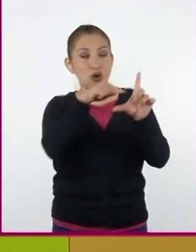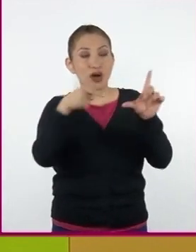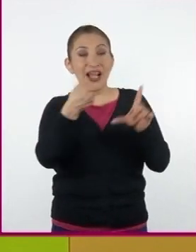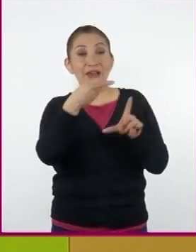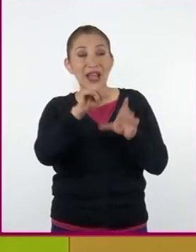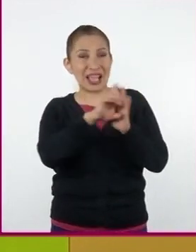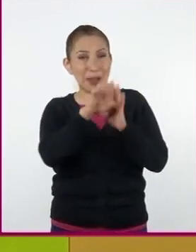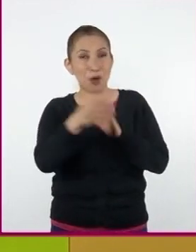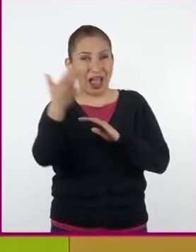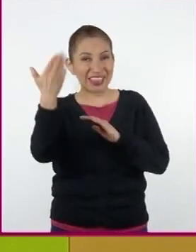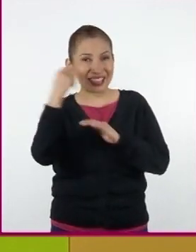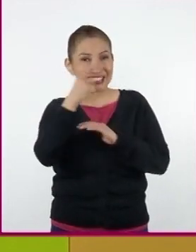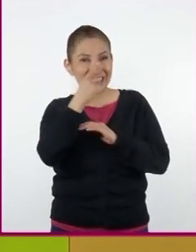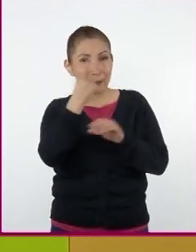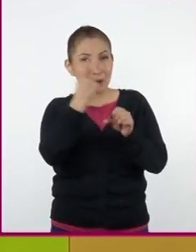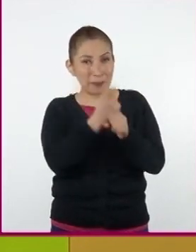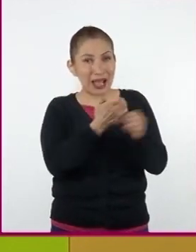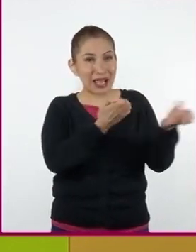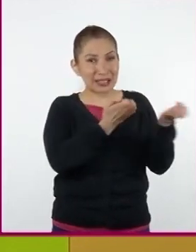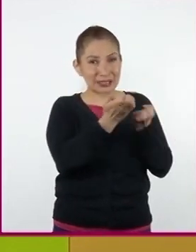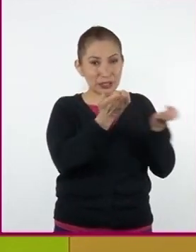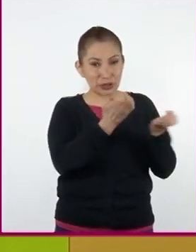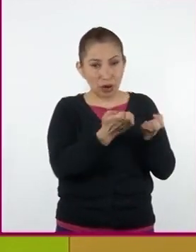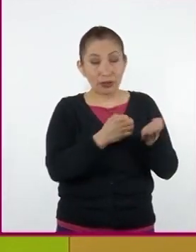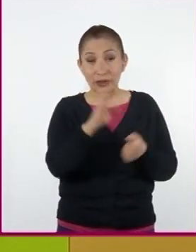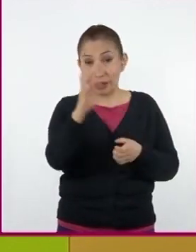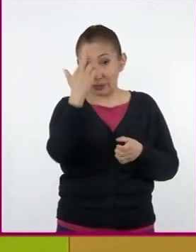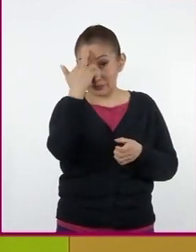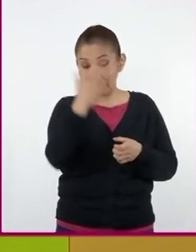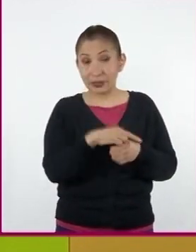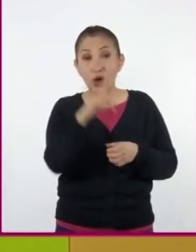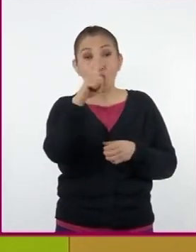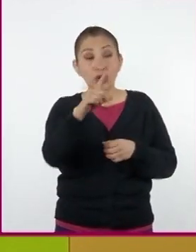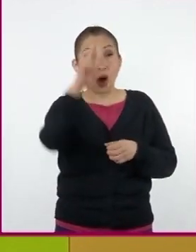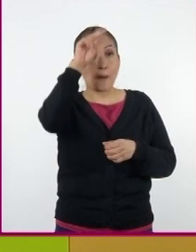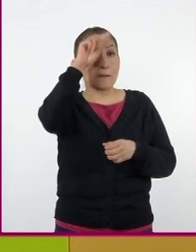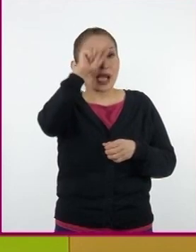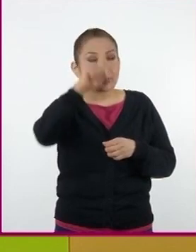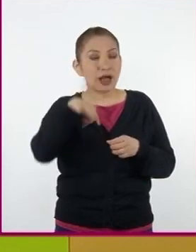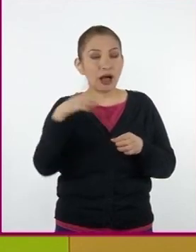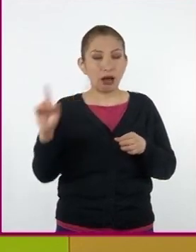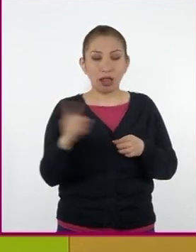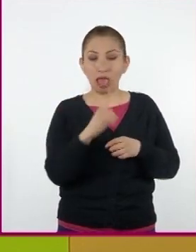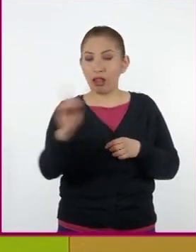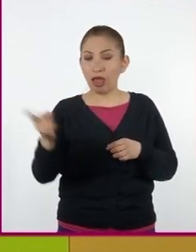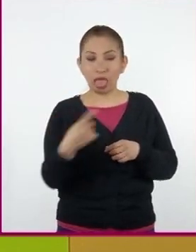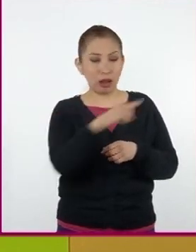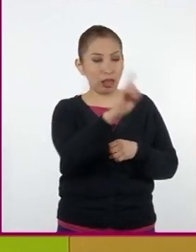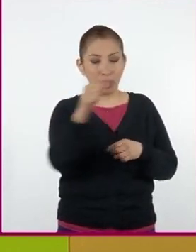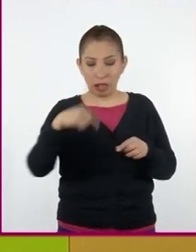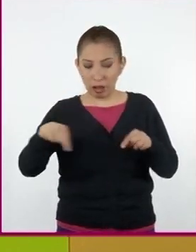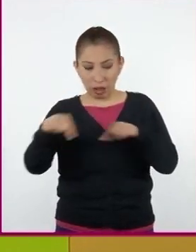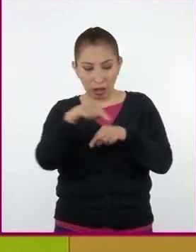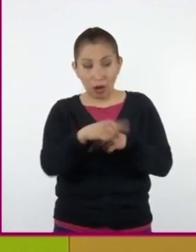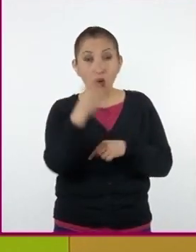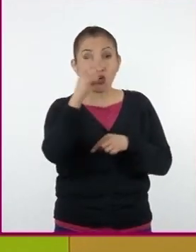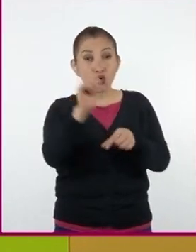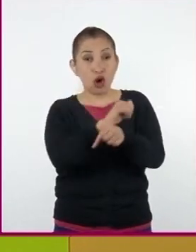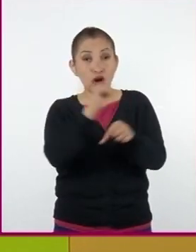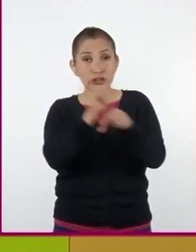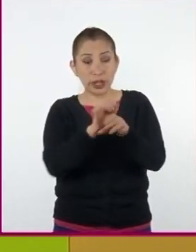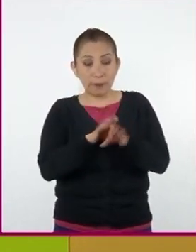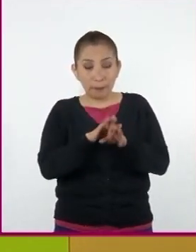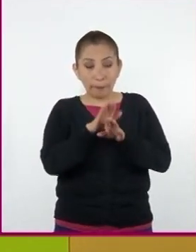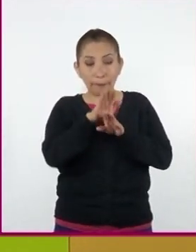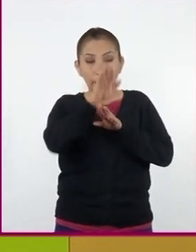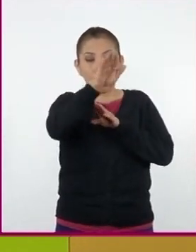los ejemplos que mencionamos en el primer ejercicio. ¿Recuerdan? El de la hormiguita que camina de allá para acá, el de un auto que sube una